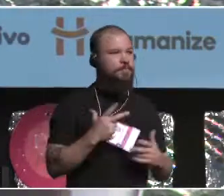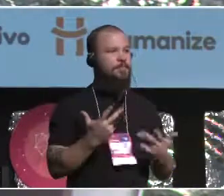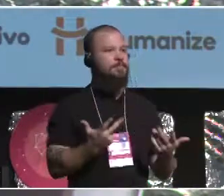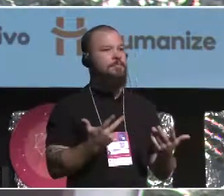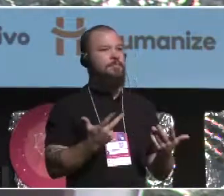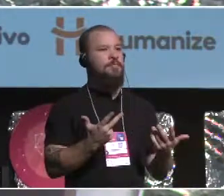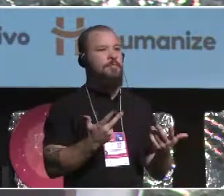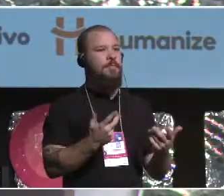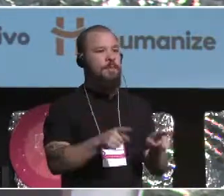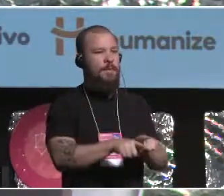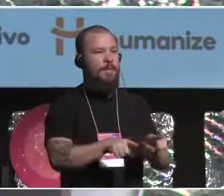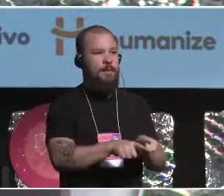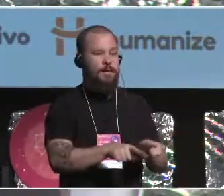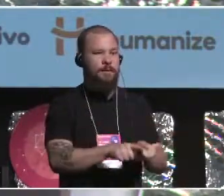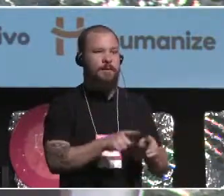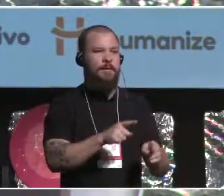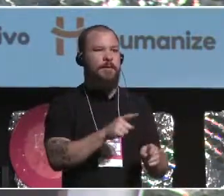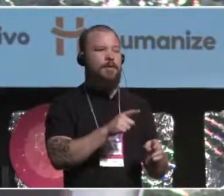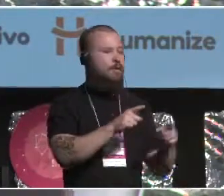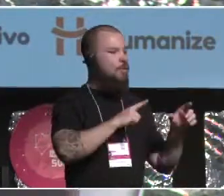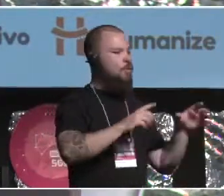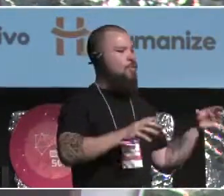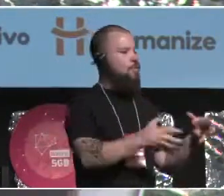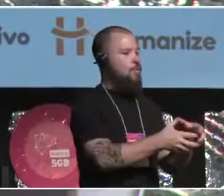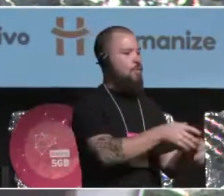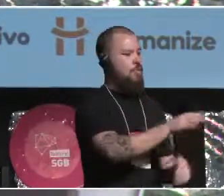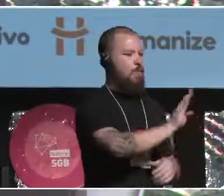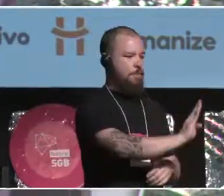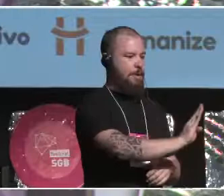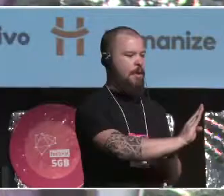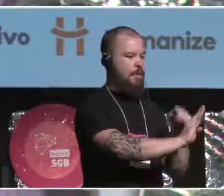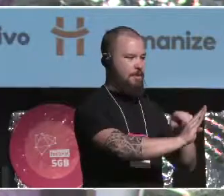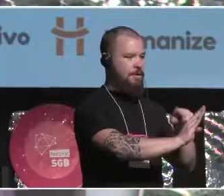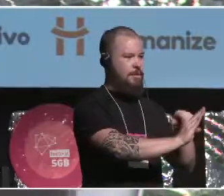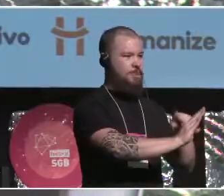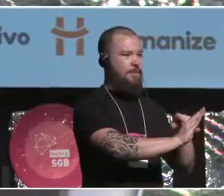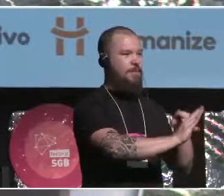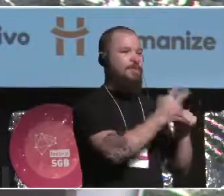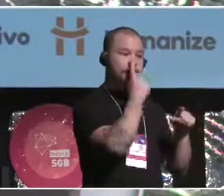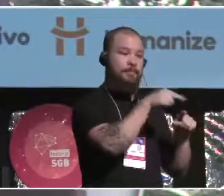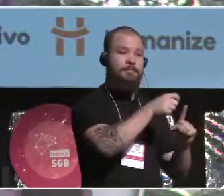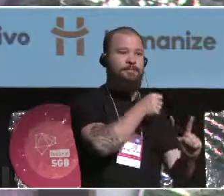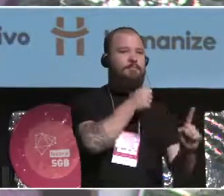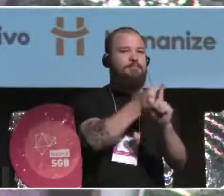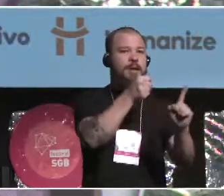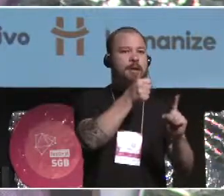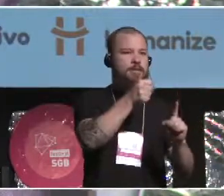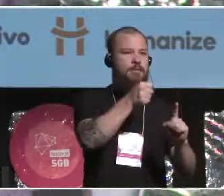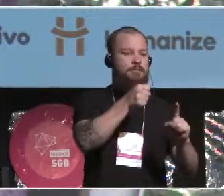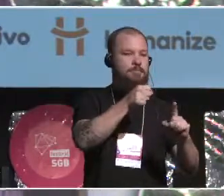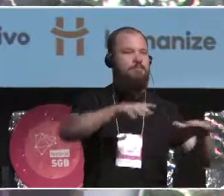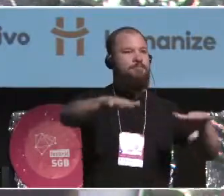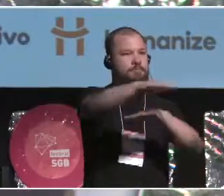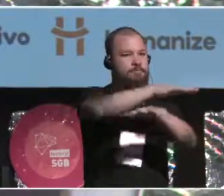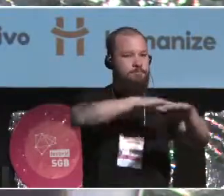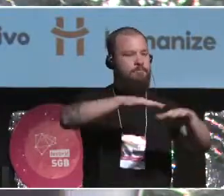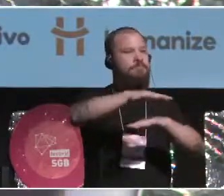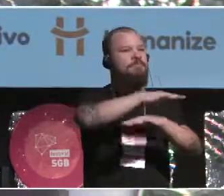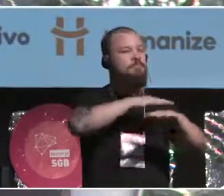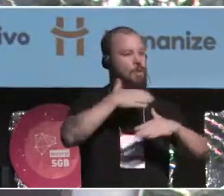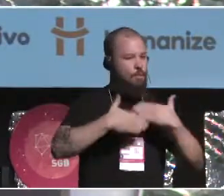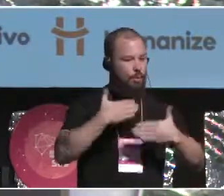B, también se ve que están generando un impacto en mejora de procesos, en lo que